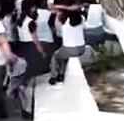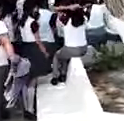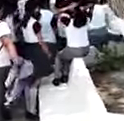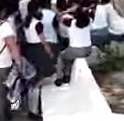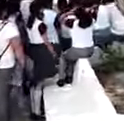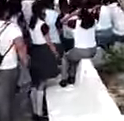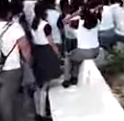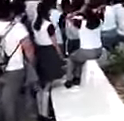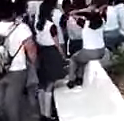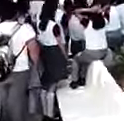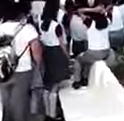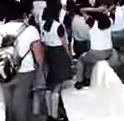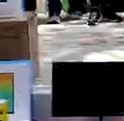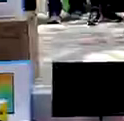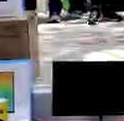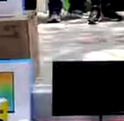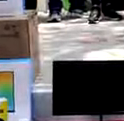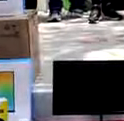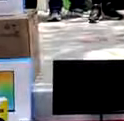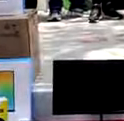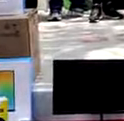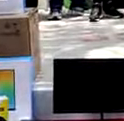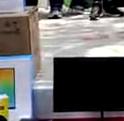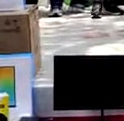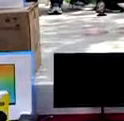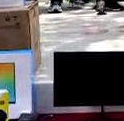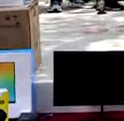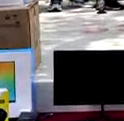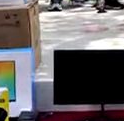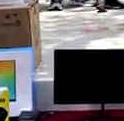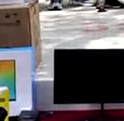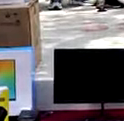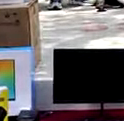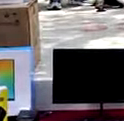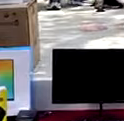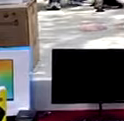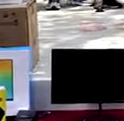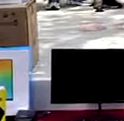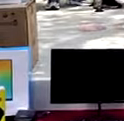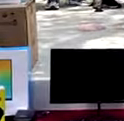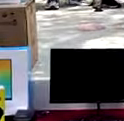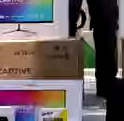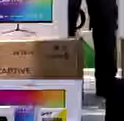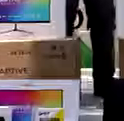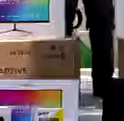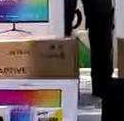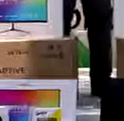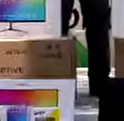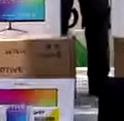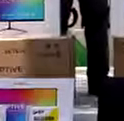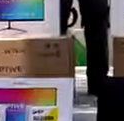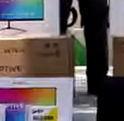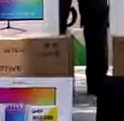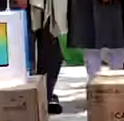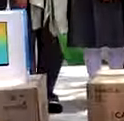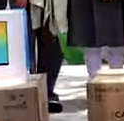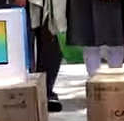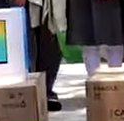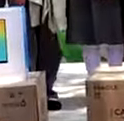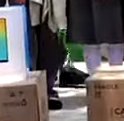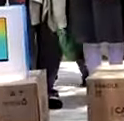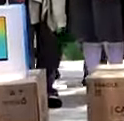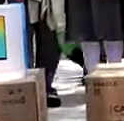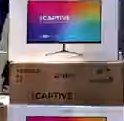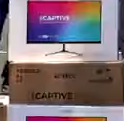mi cabildo, hoy venimos a entregárselos a nombre, no del presidente, no, a nombre del pueblo de